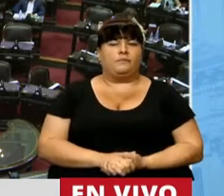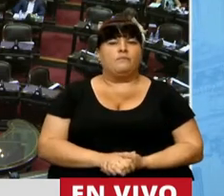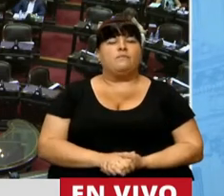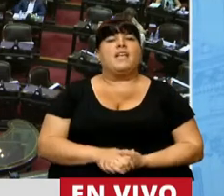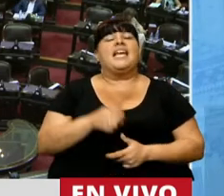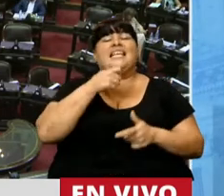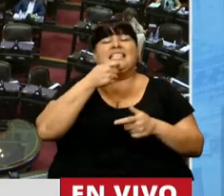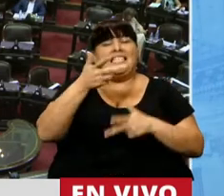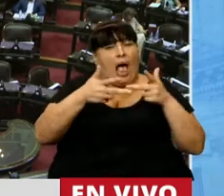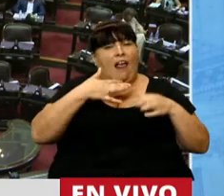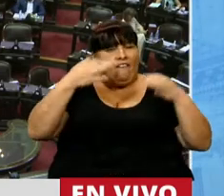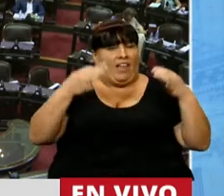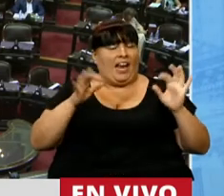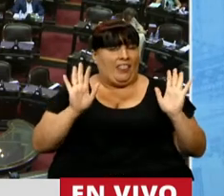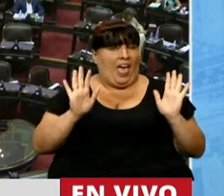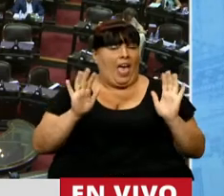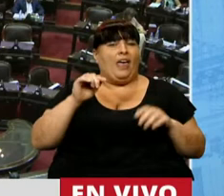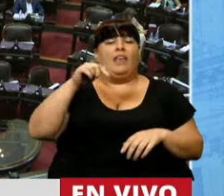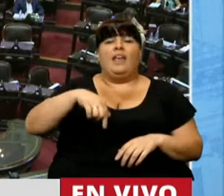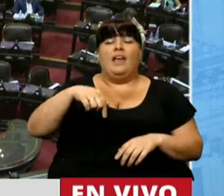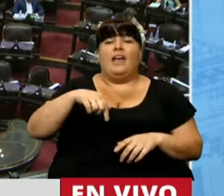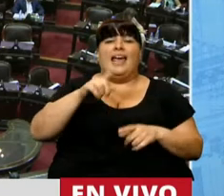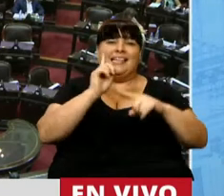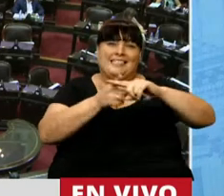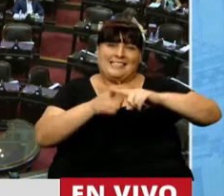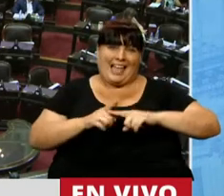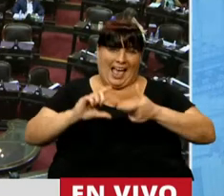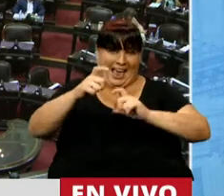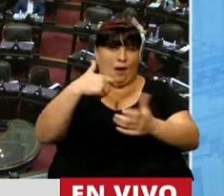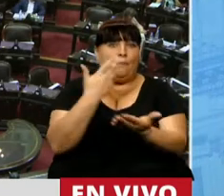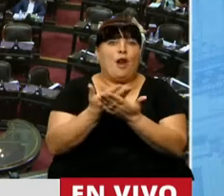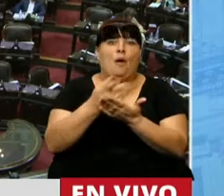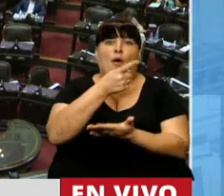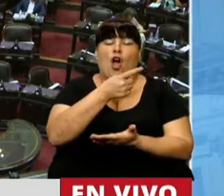Si vamos a hablar en serio, esta fórmula que está proponiendo